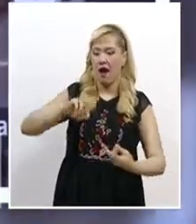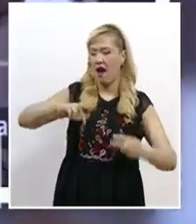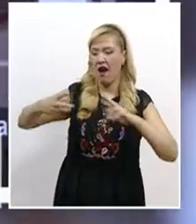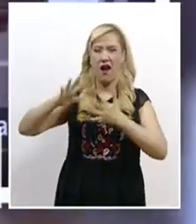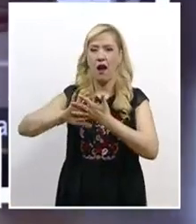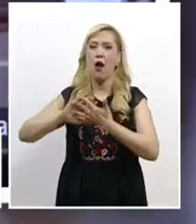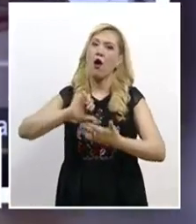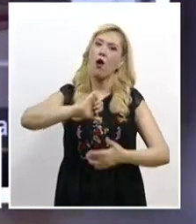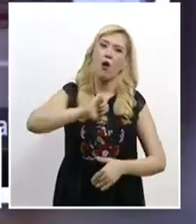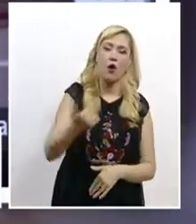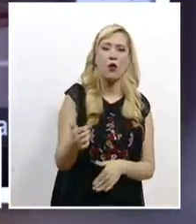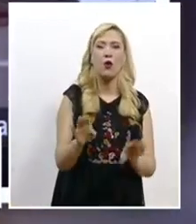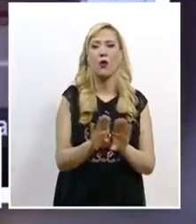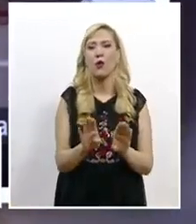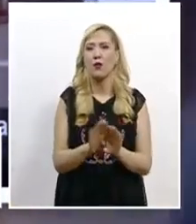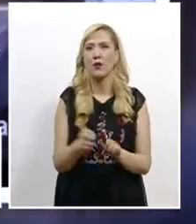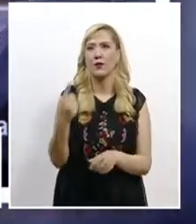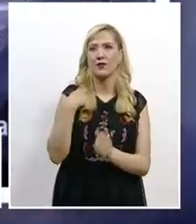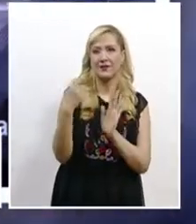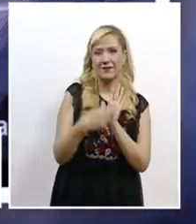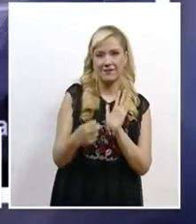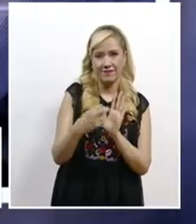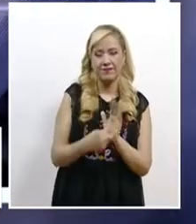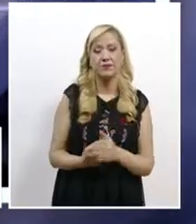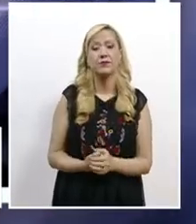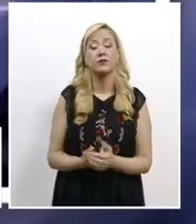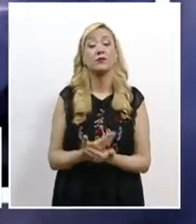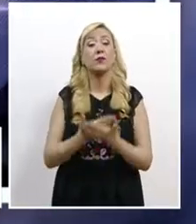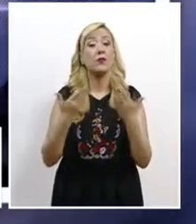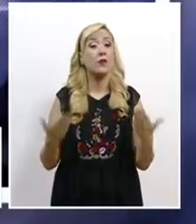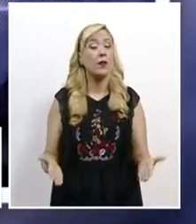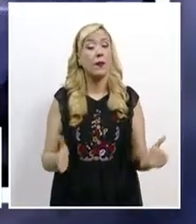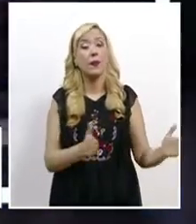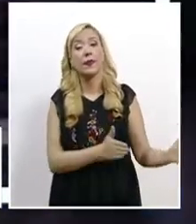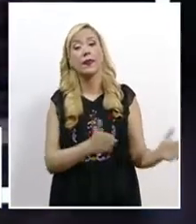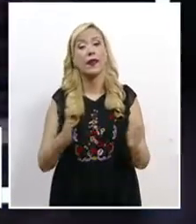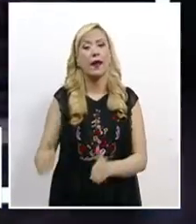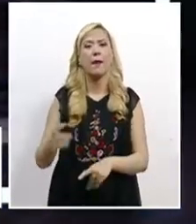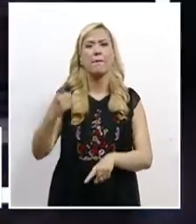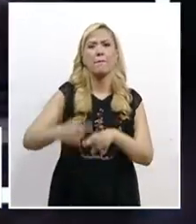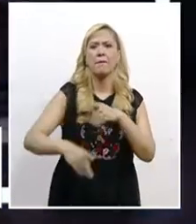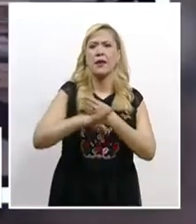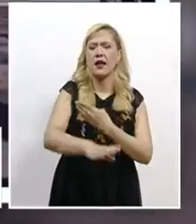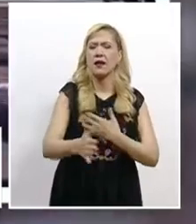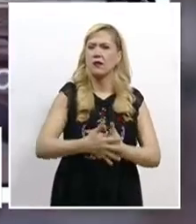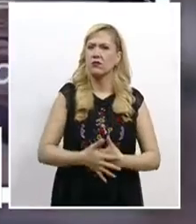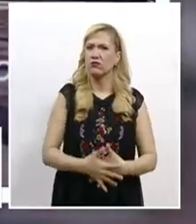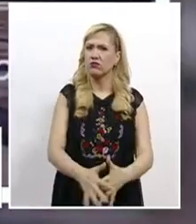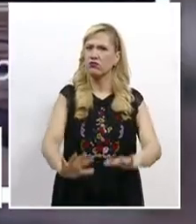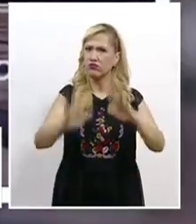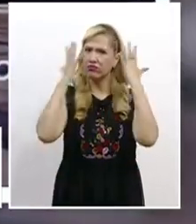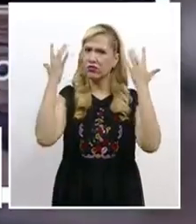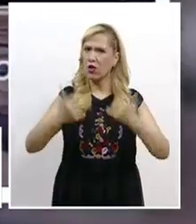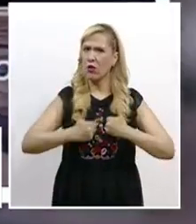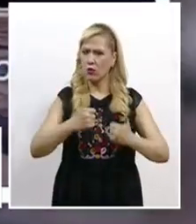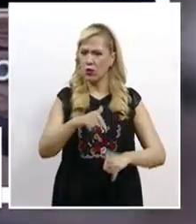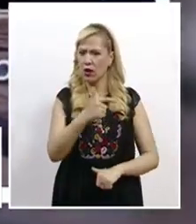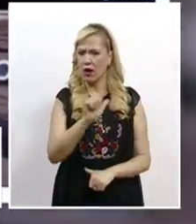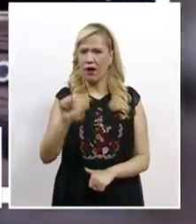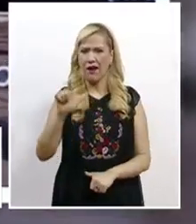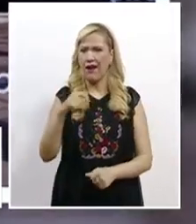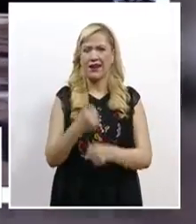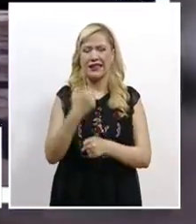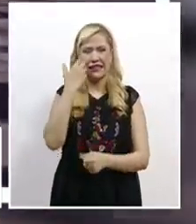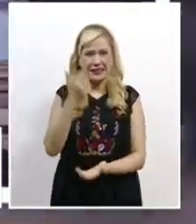de Chiapas participó en la primera sesión ordinaria del Grupo Estatal para la Prevención del Embarazo en Adolescentes, con el fin de colaborar